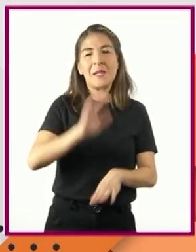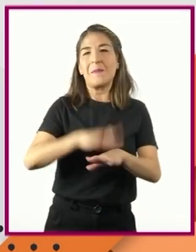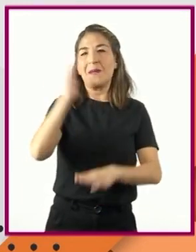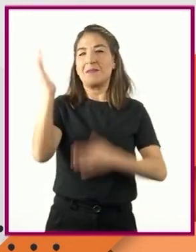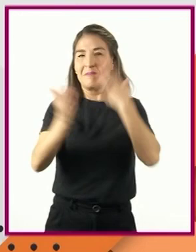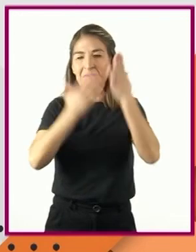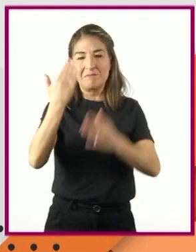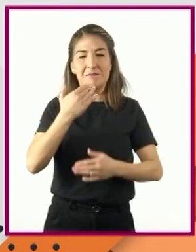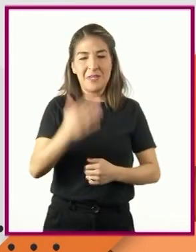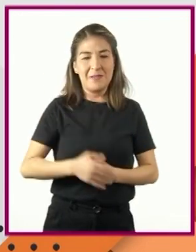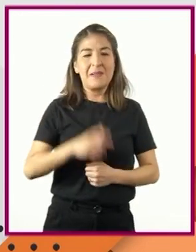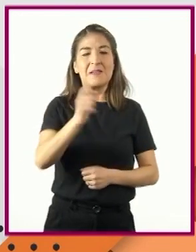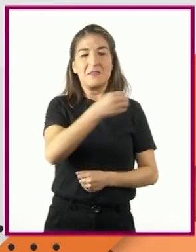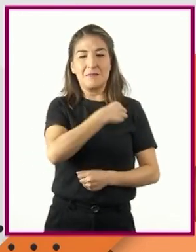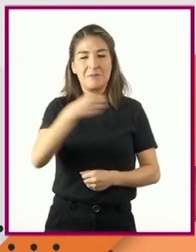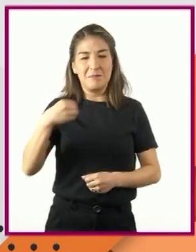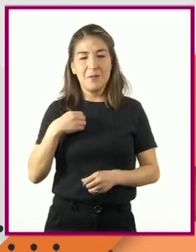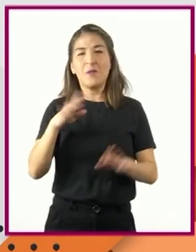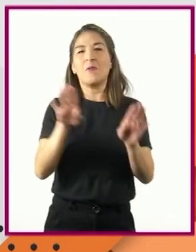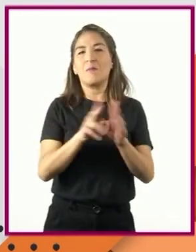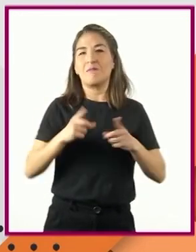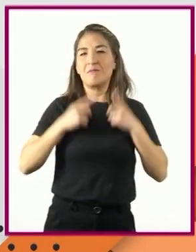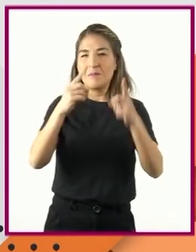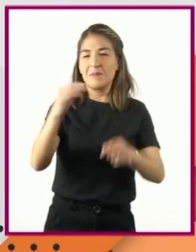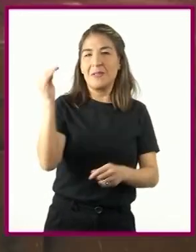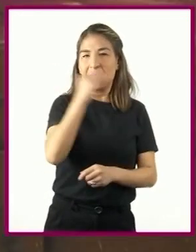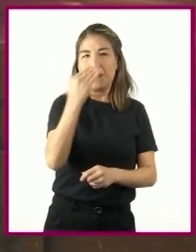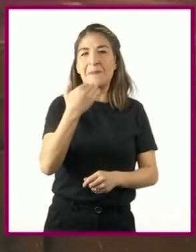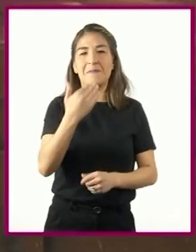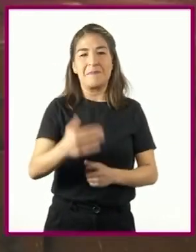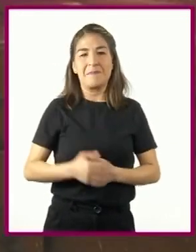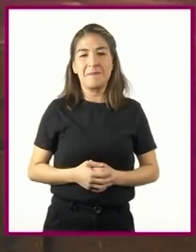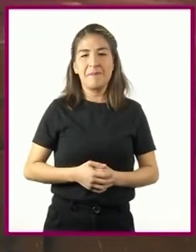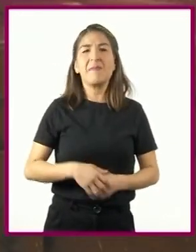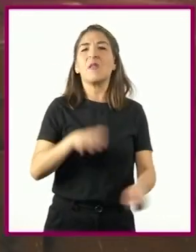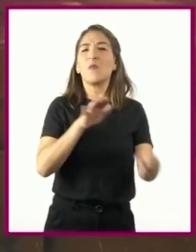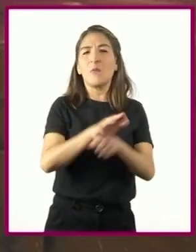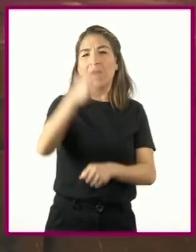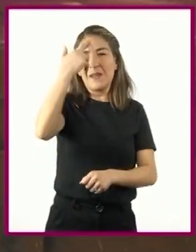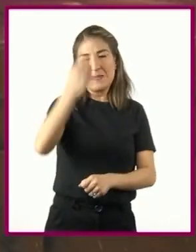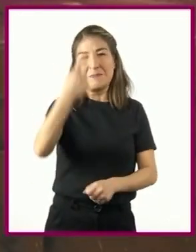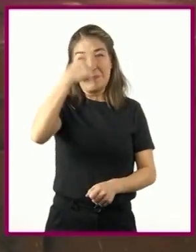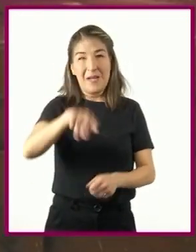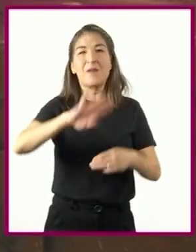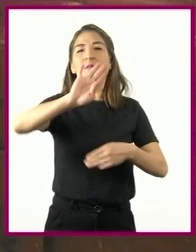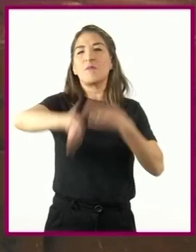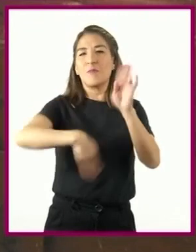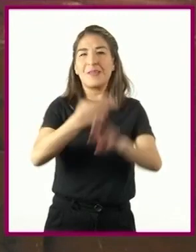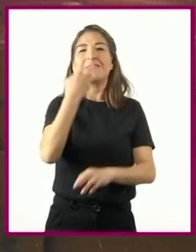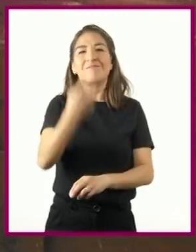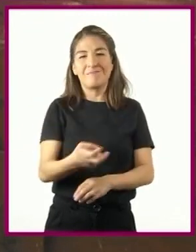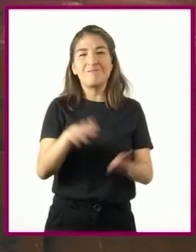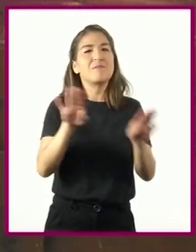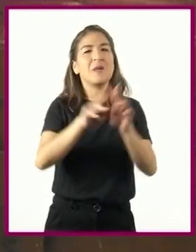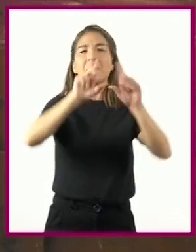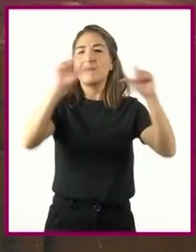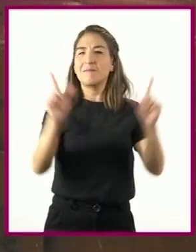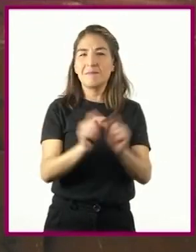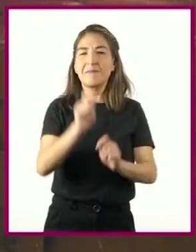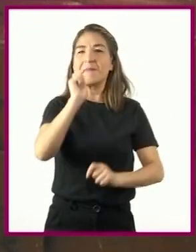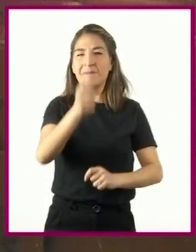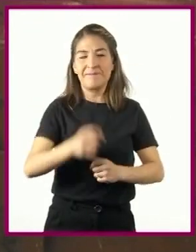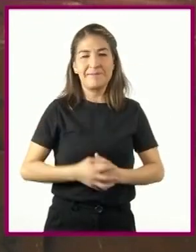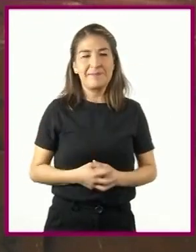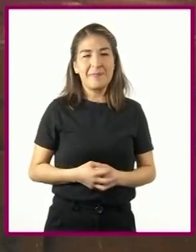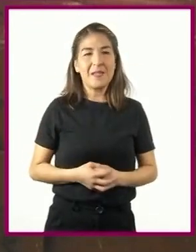laica, obligatoria y gratuita. Las consecuencias para el mundo se pueden resumir de la